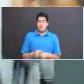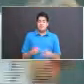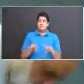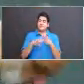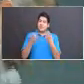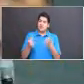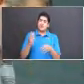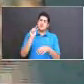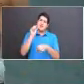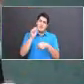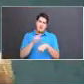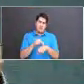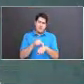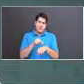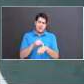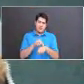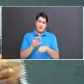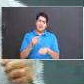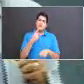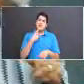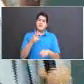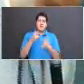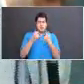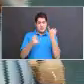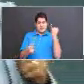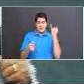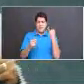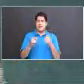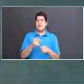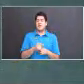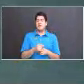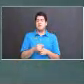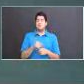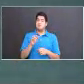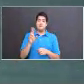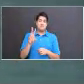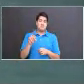Entonces en el momentito, en el segundo que él dijo consumado es, no estaba consumado.